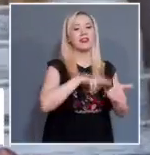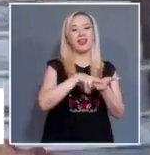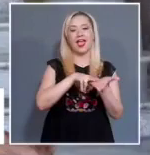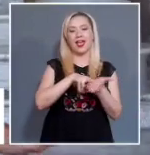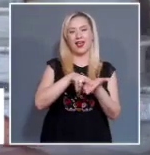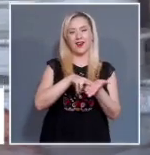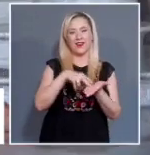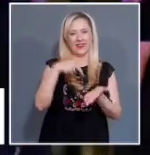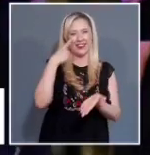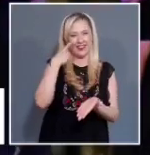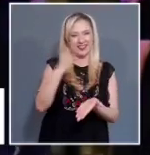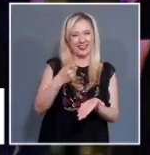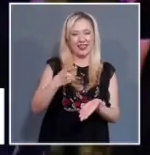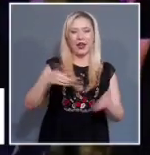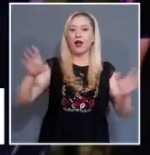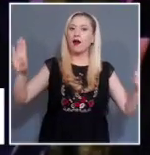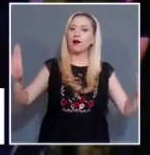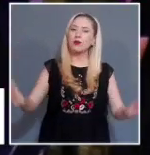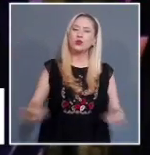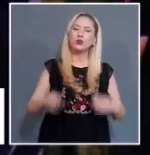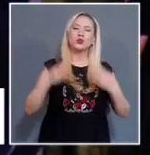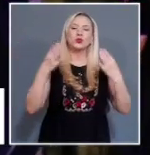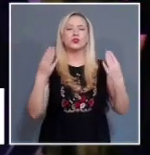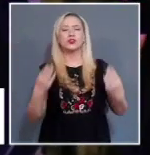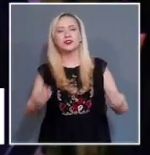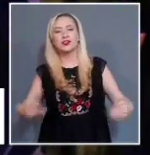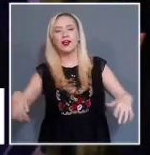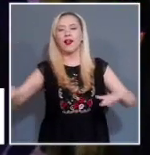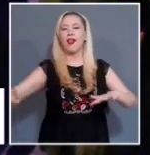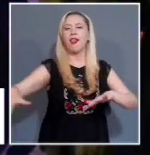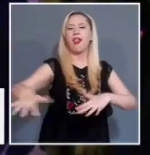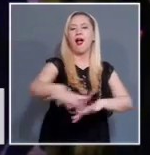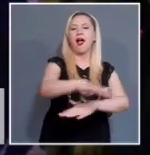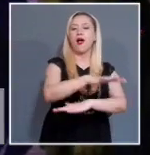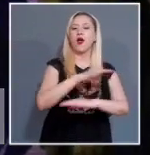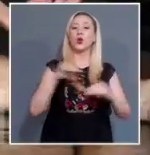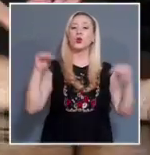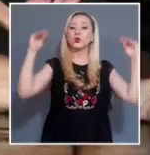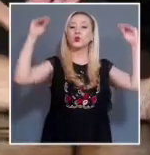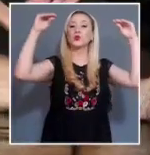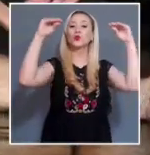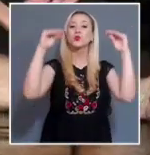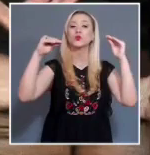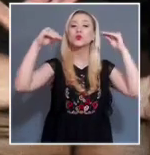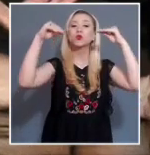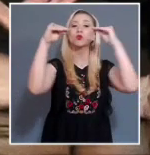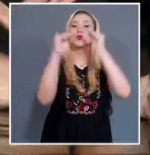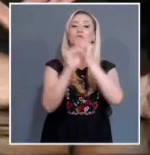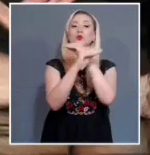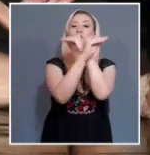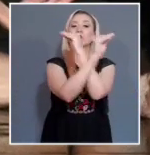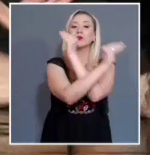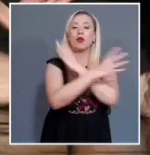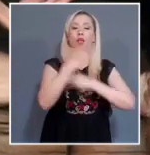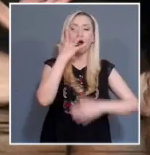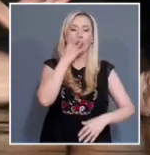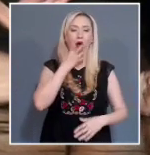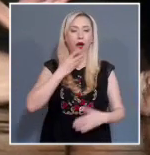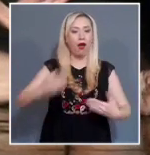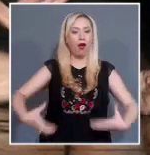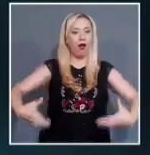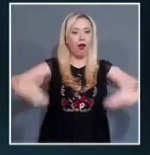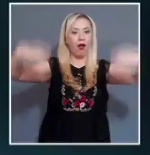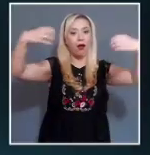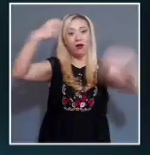de Tchaikovsky, que busca generar una experiencia única con el castillo de Chapultepec de fondo. Aproveche sus últimos 2 fines